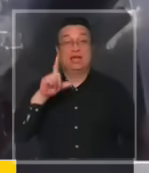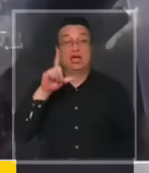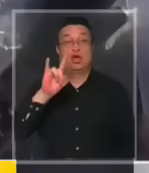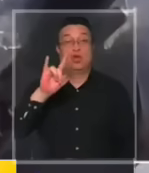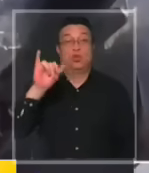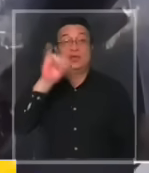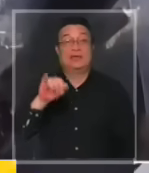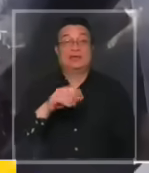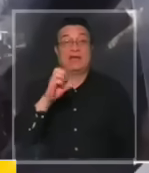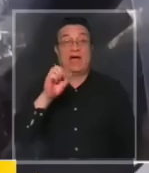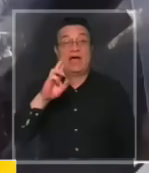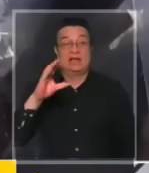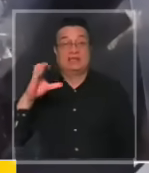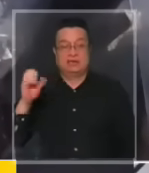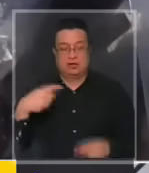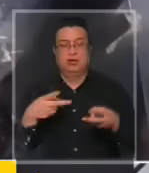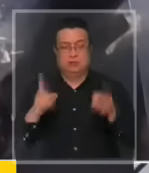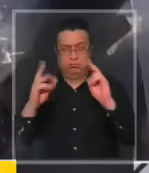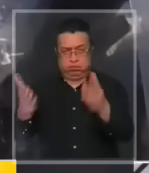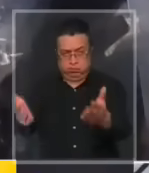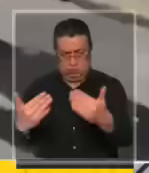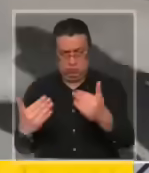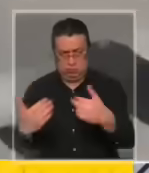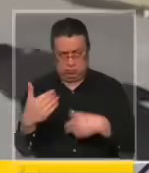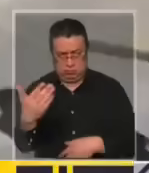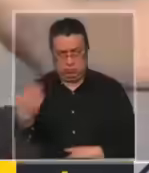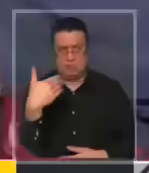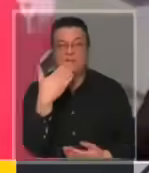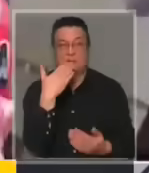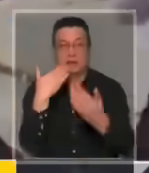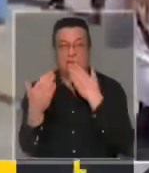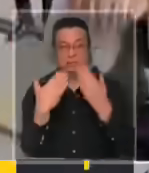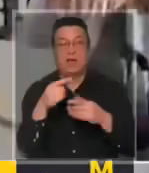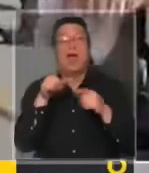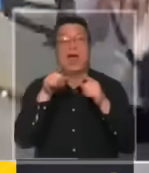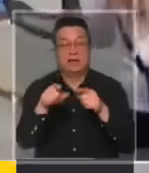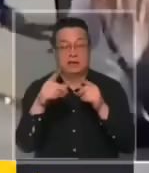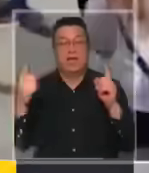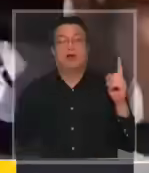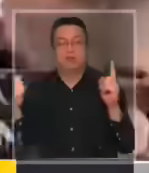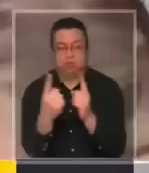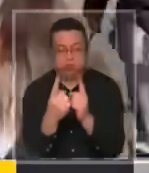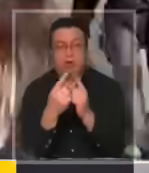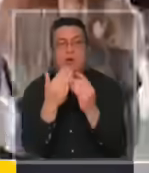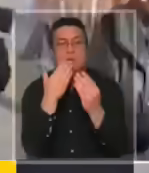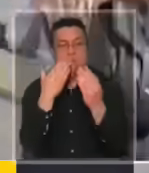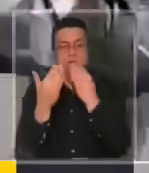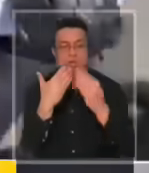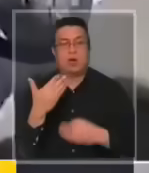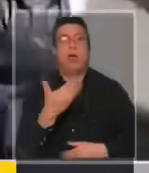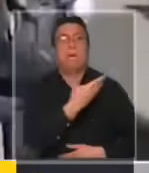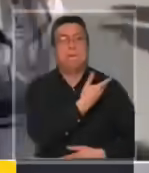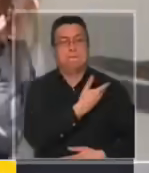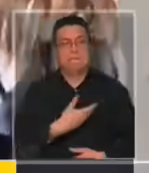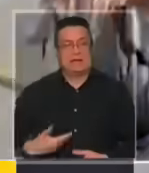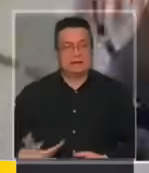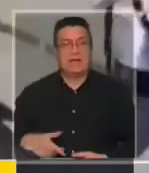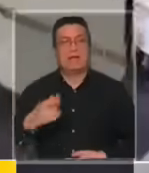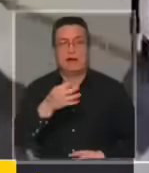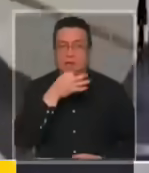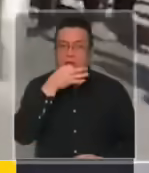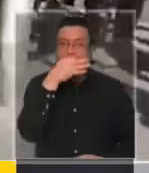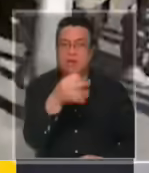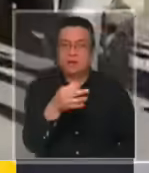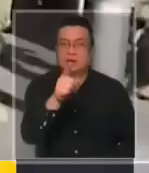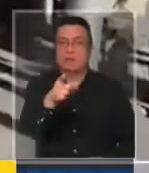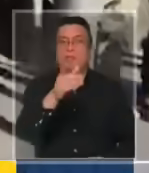Le abre la puerta, lo recibe, y ahí es donde ellos cruzan algunas palabras donde el presidente le increpa que debe dejar